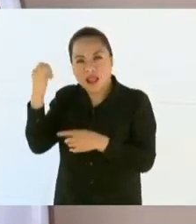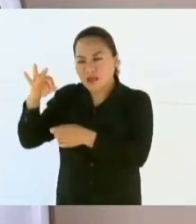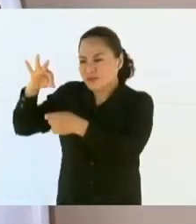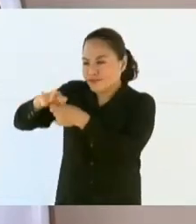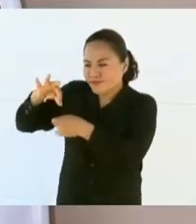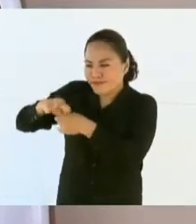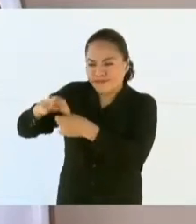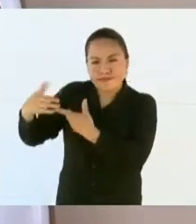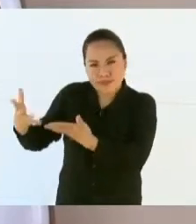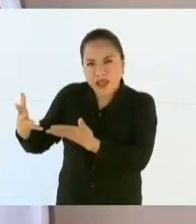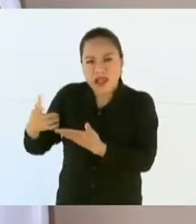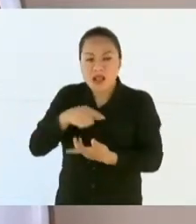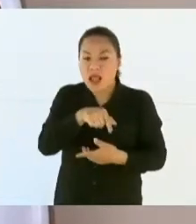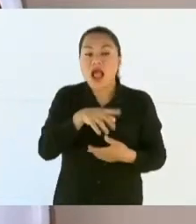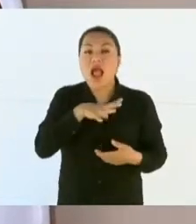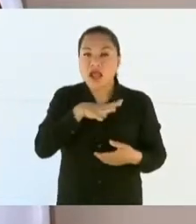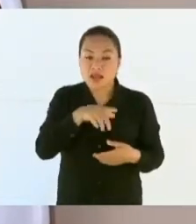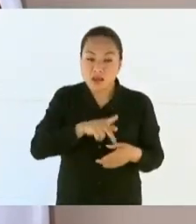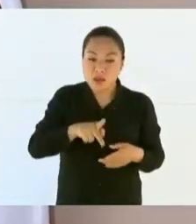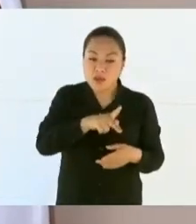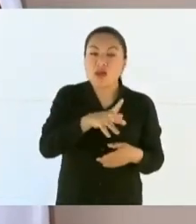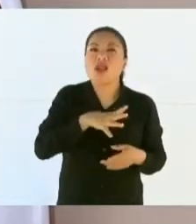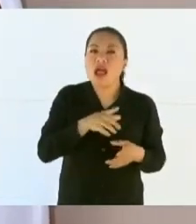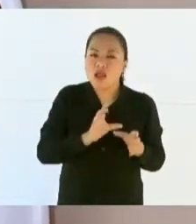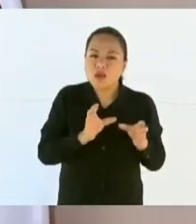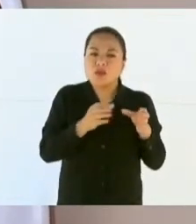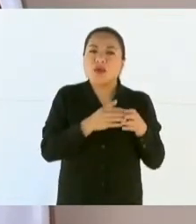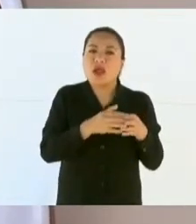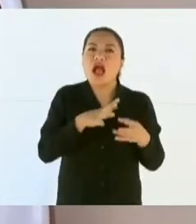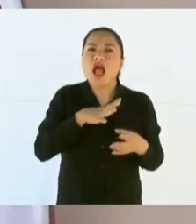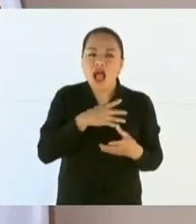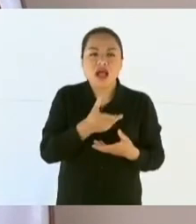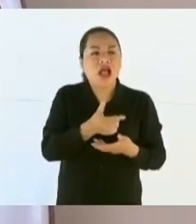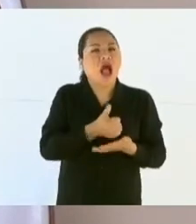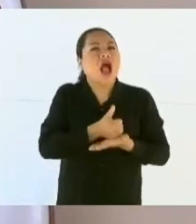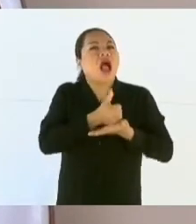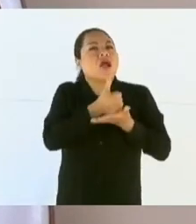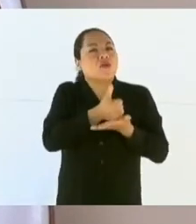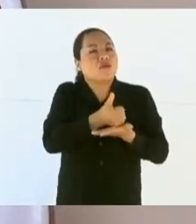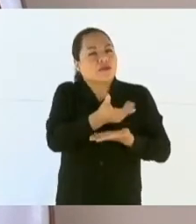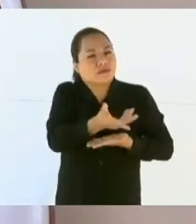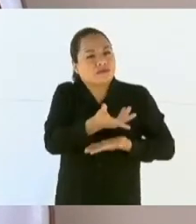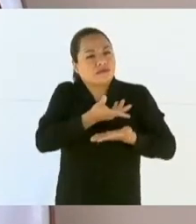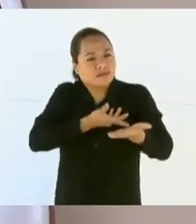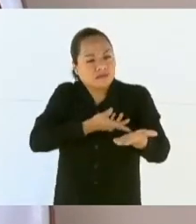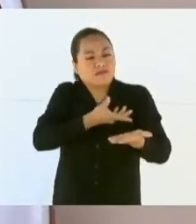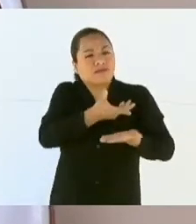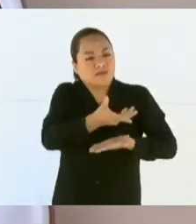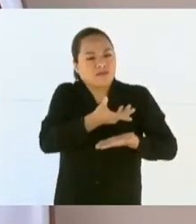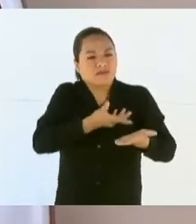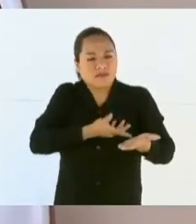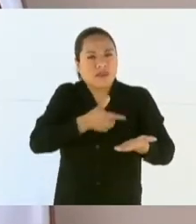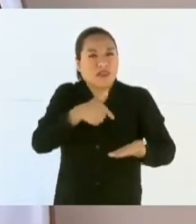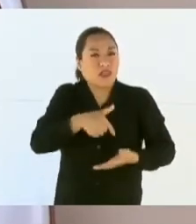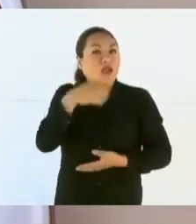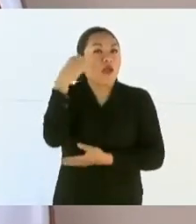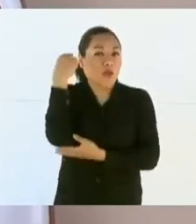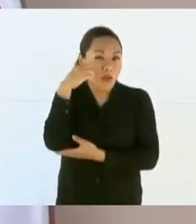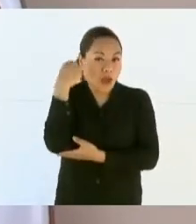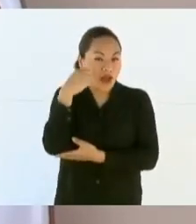la ayuda mutua, lo que hay en Oaxaca, que han conservado